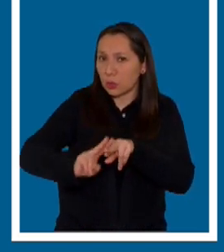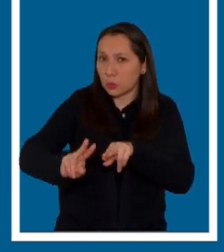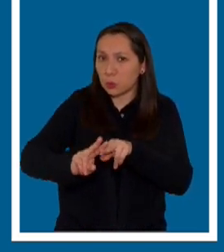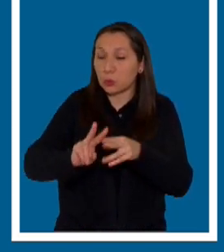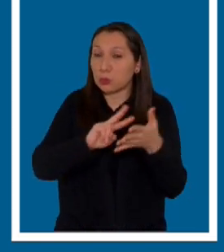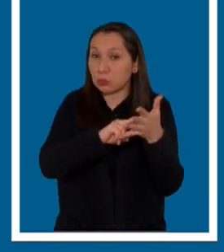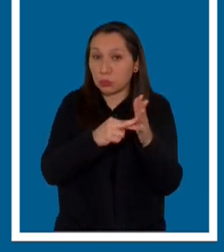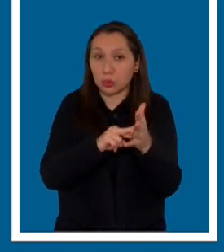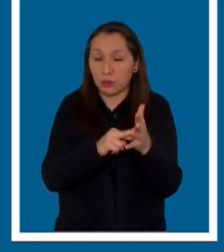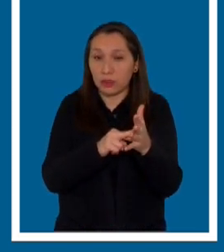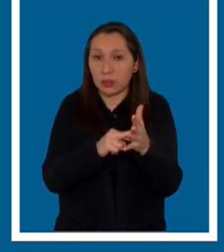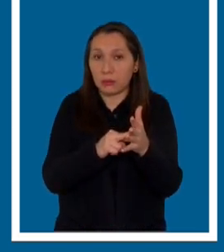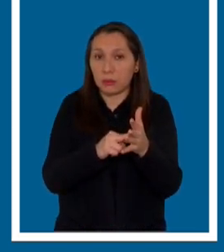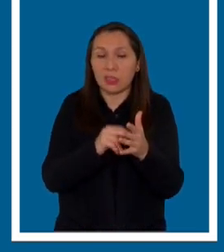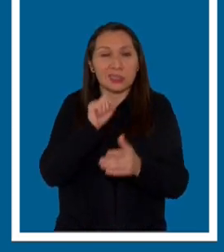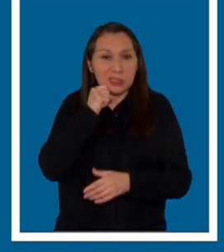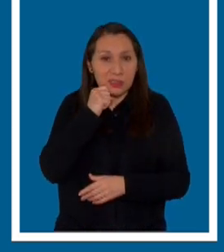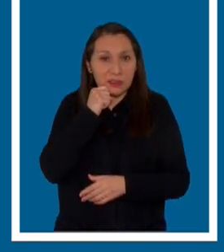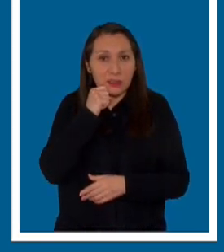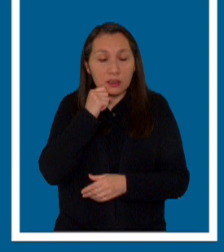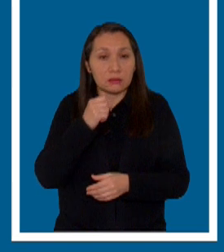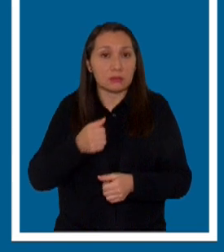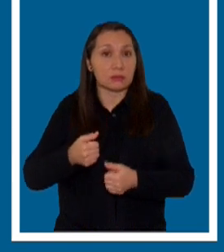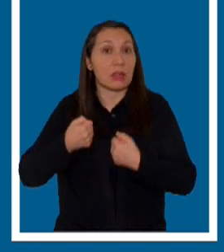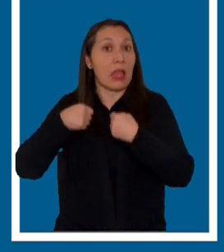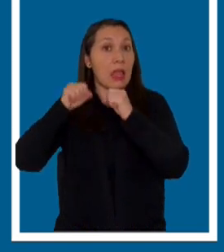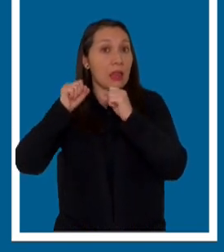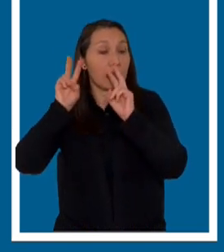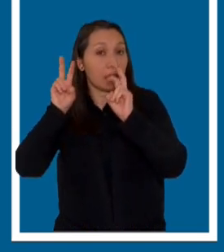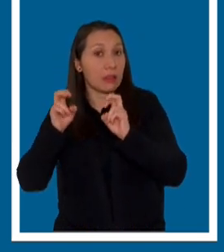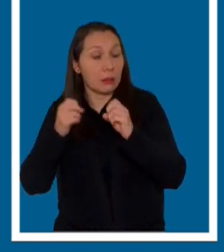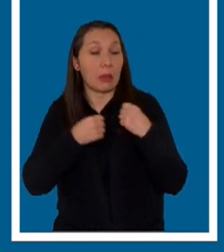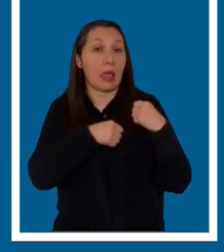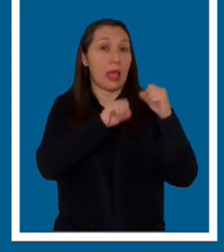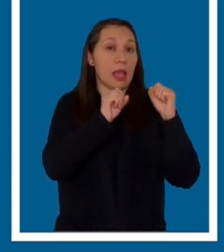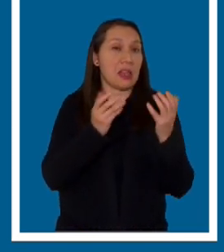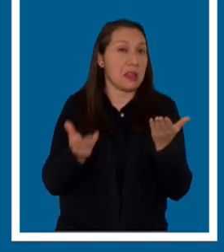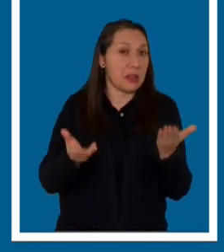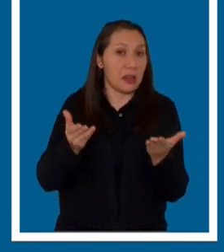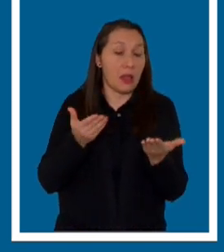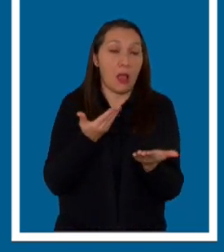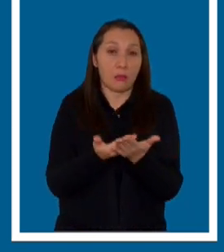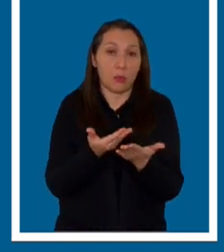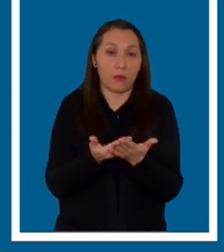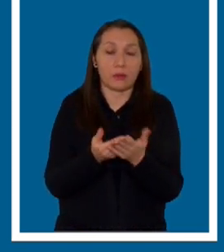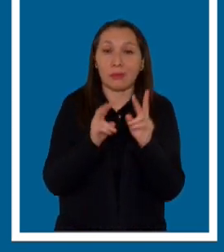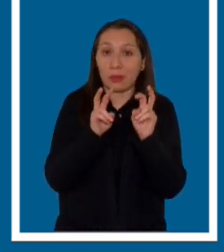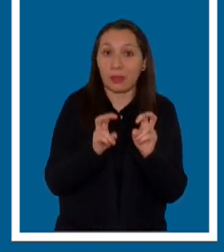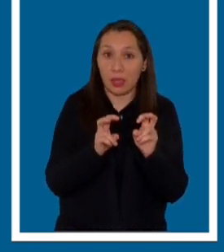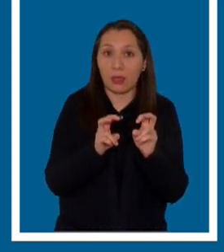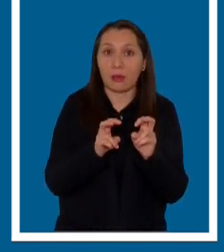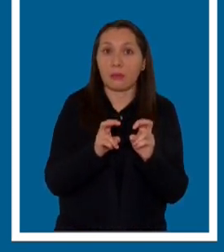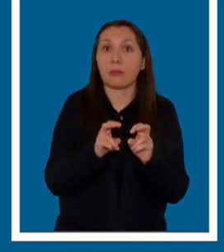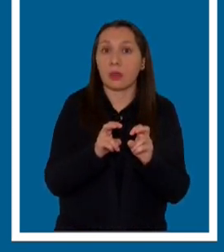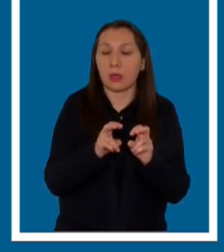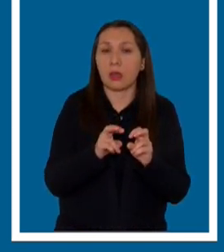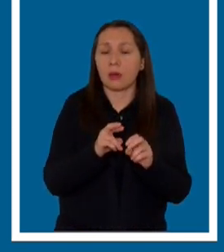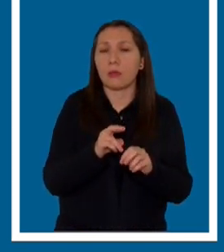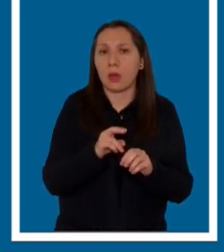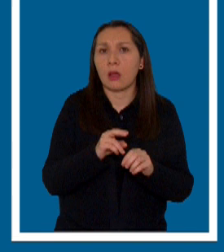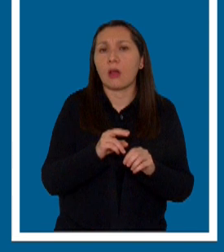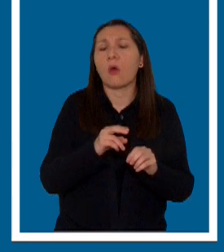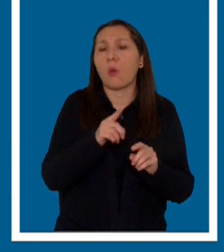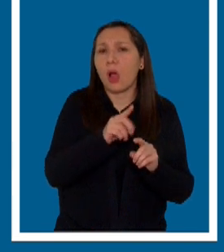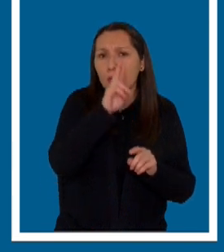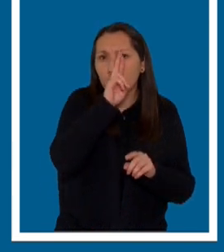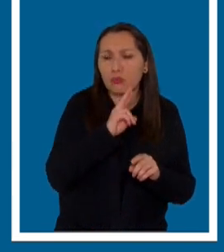esta problemática significaría un win win un ganar ganar a favor tanto del Rock en considerada desarrollar